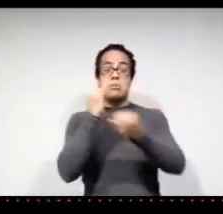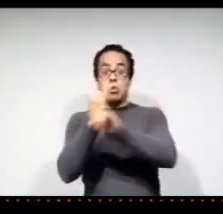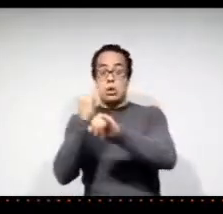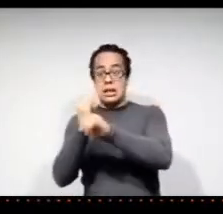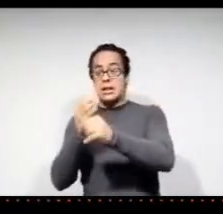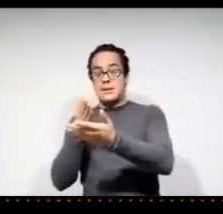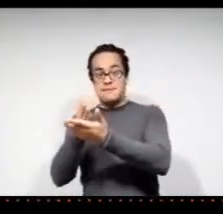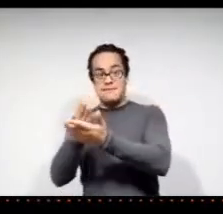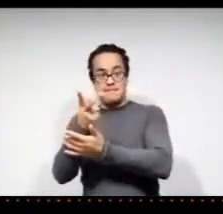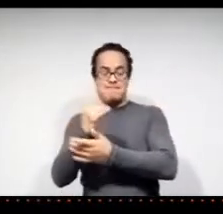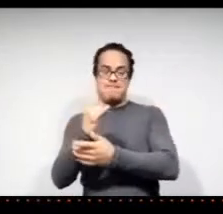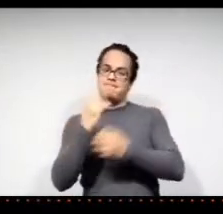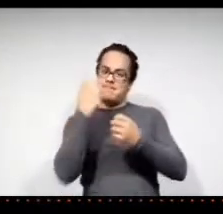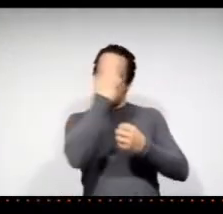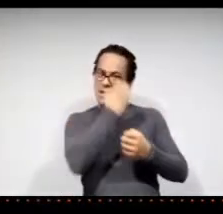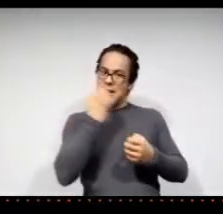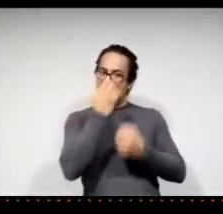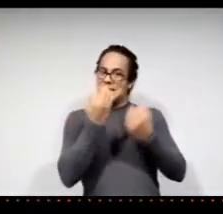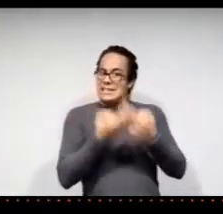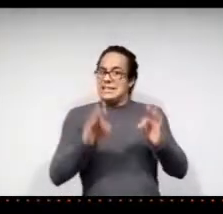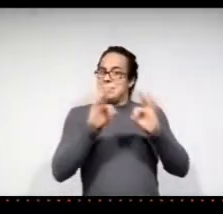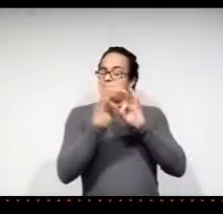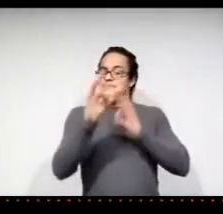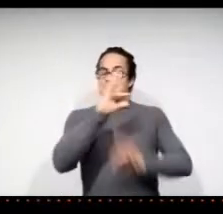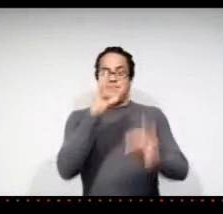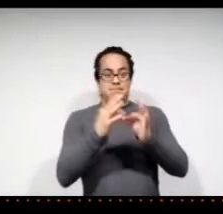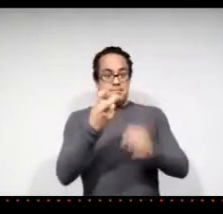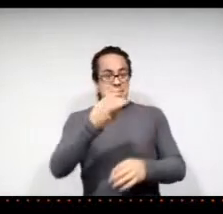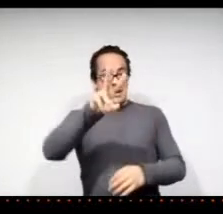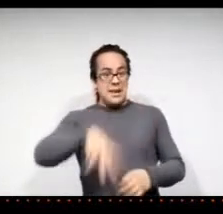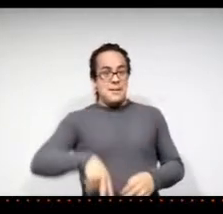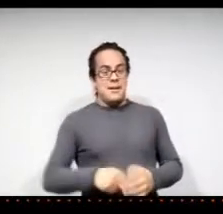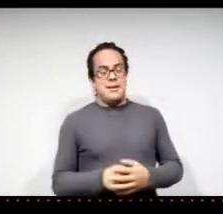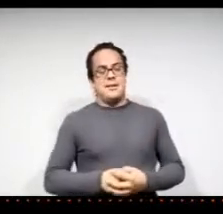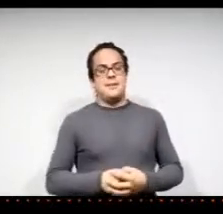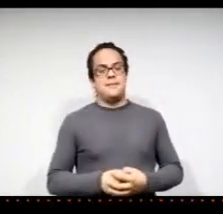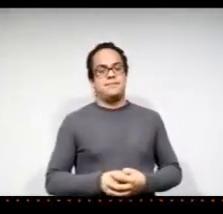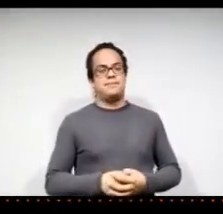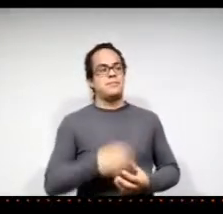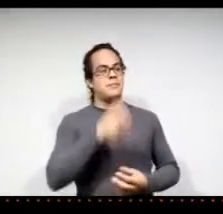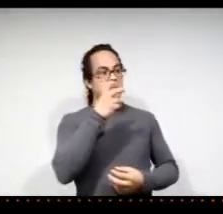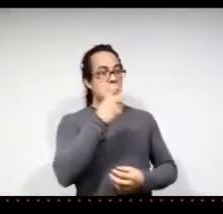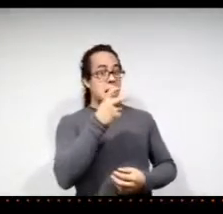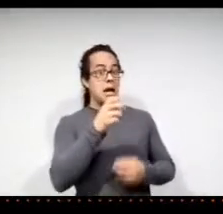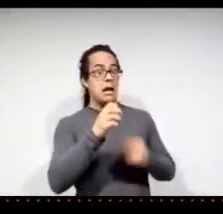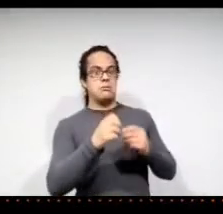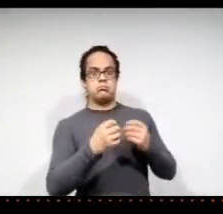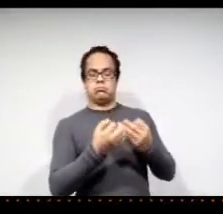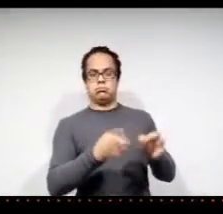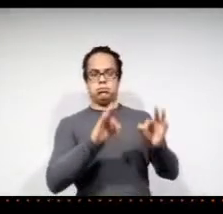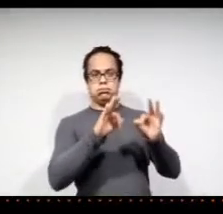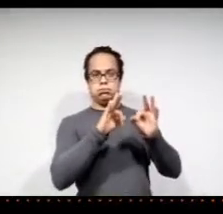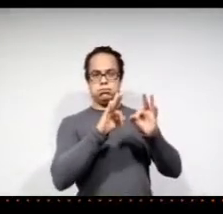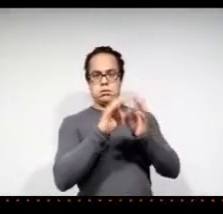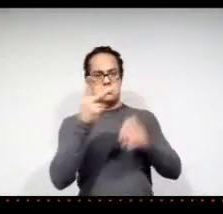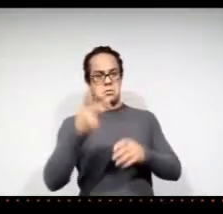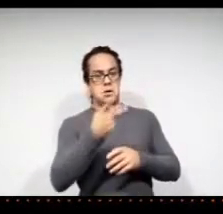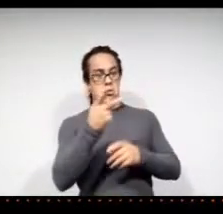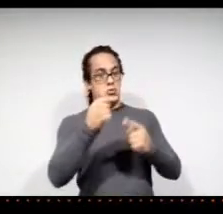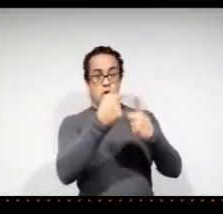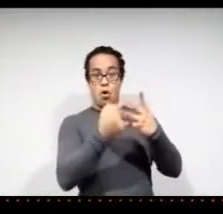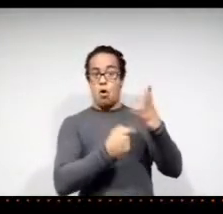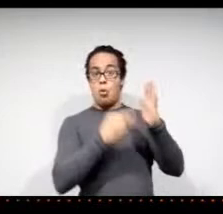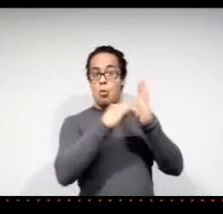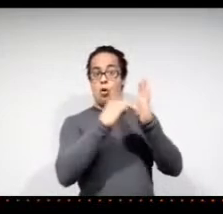evaluación. Muy, muy cierto, doctor Escamilla. Hay preguntas que aplican a todas las modalidades. Y voy a dar ahorita